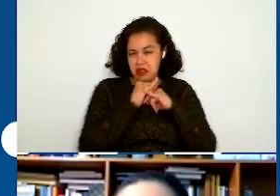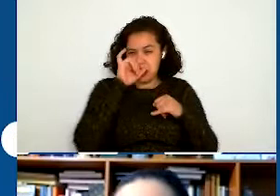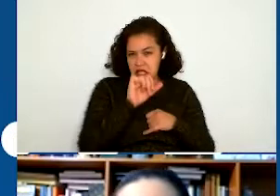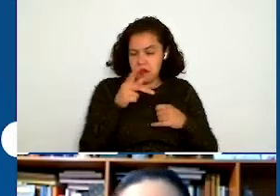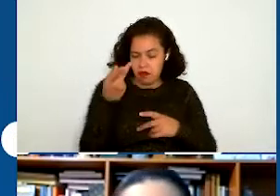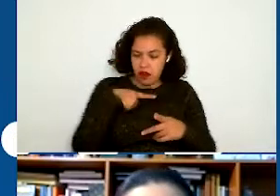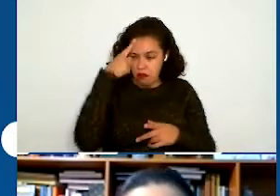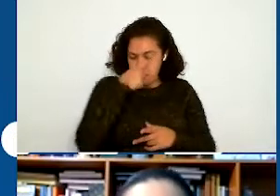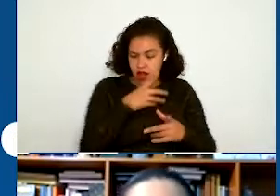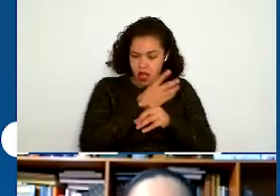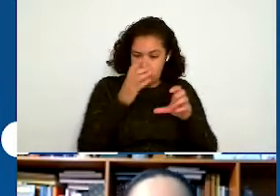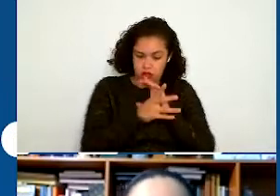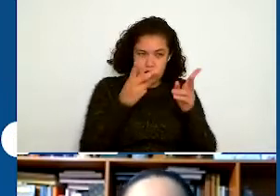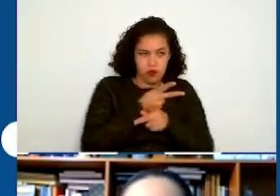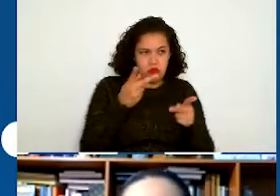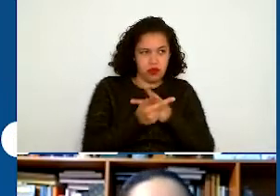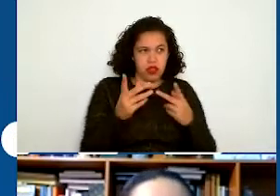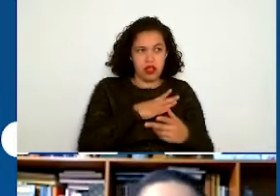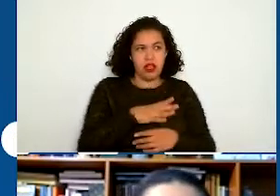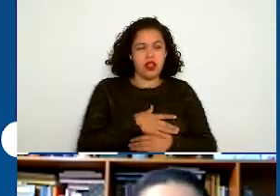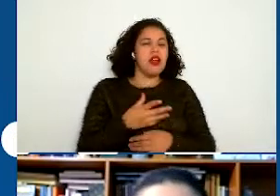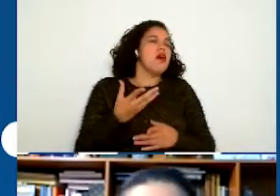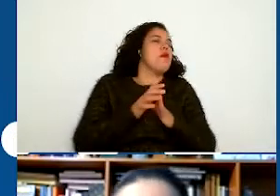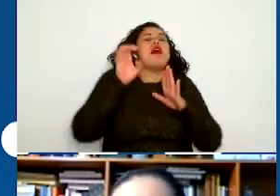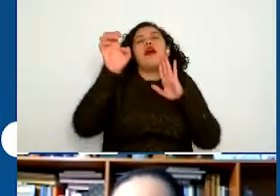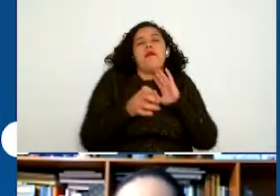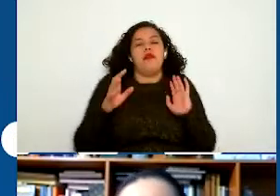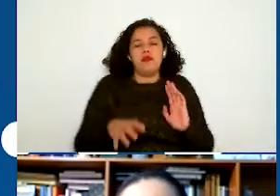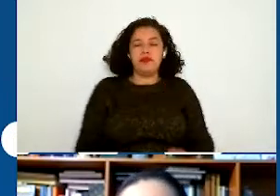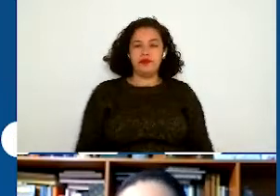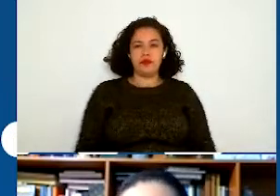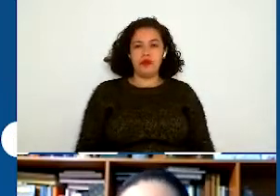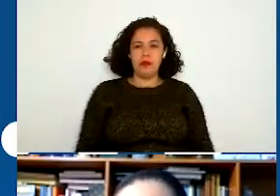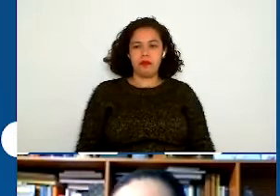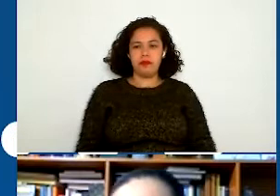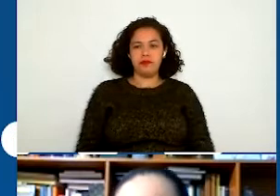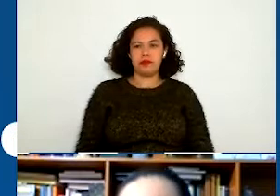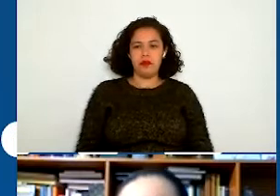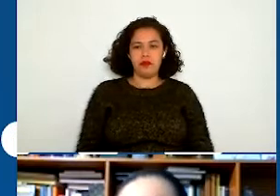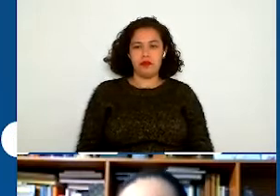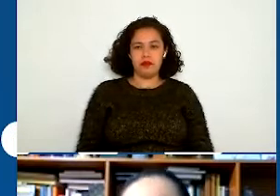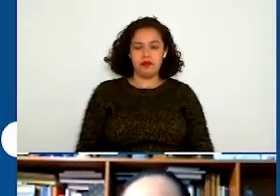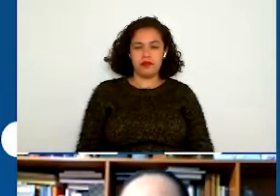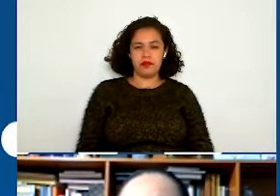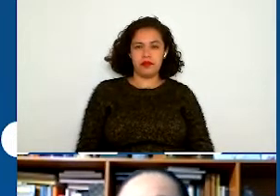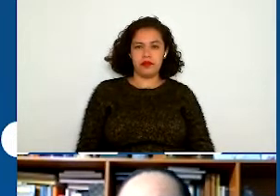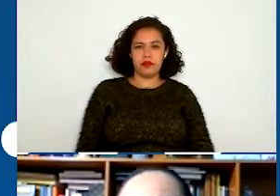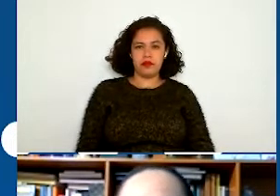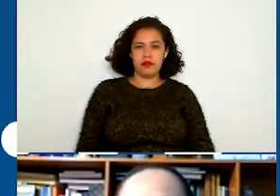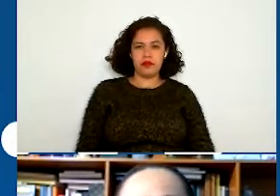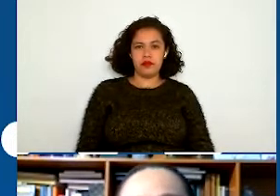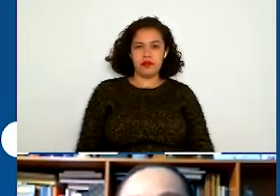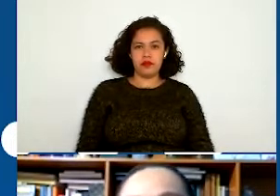de productividad, ¿no? Voy a poner un ejemplo completamente, que no puede ser necesariamente de